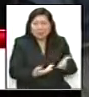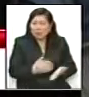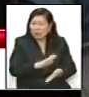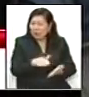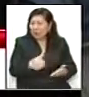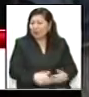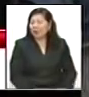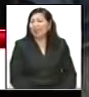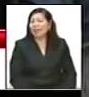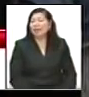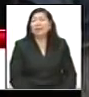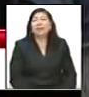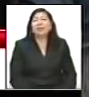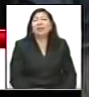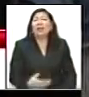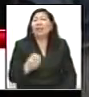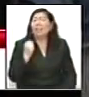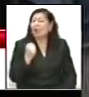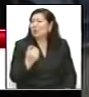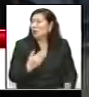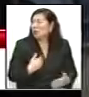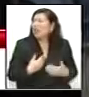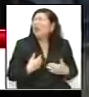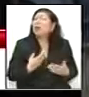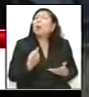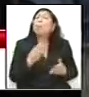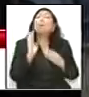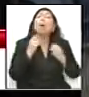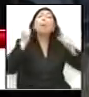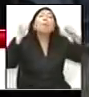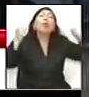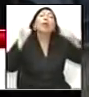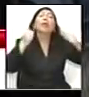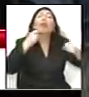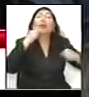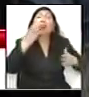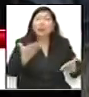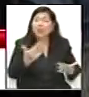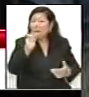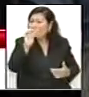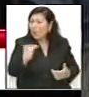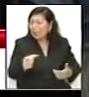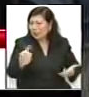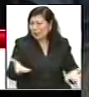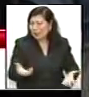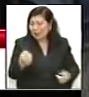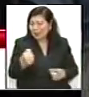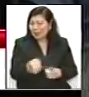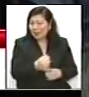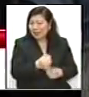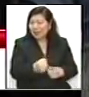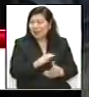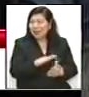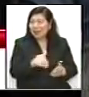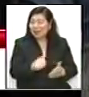salido. ¿Derechos humanos de quiénes? ¿Por qué no protestan los derechos humanos de esas personas que han sido atropelladas por la